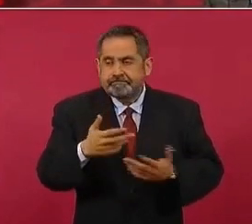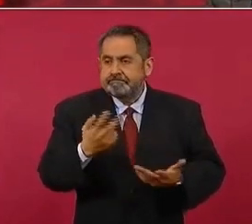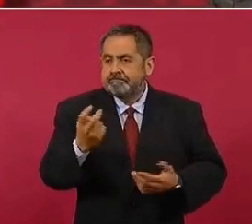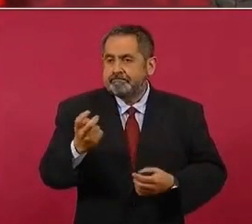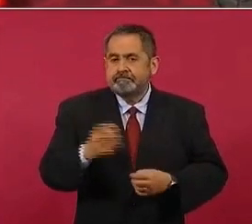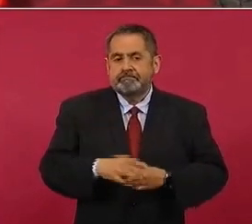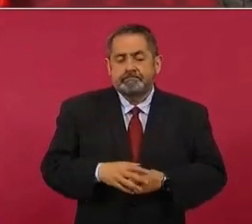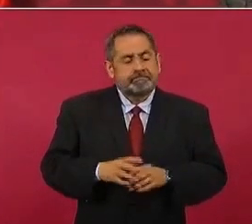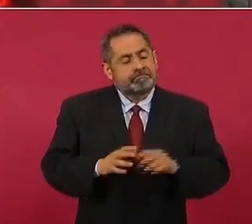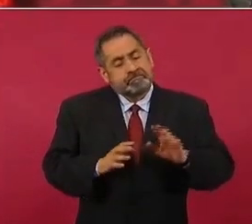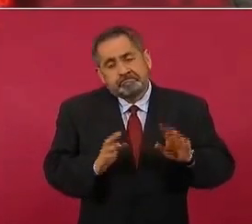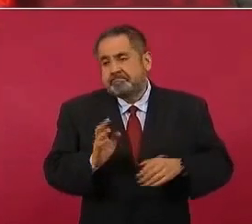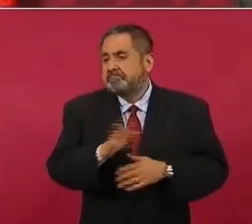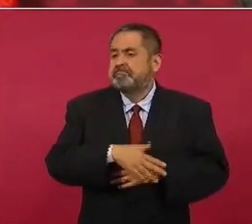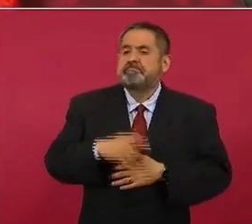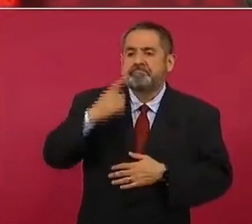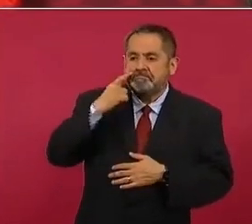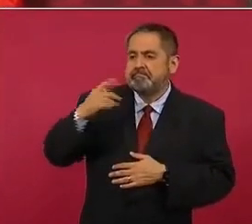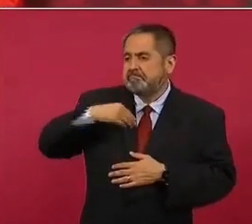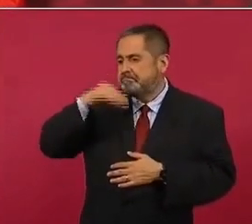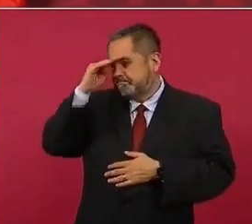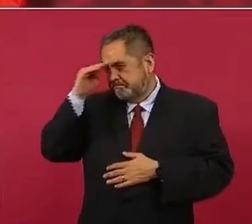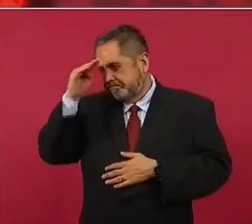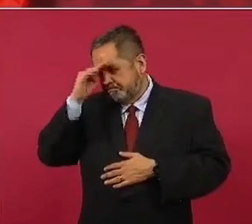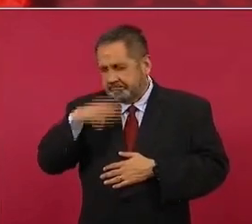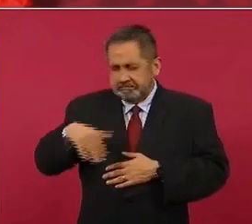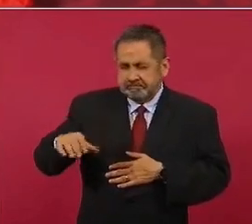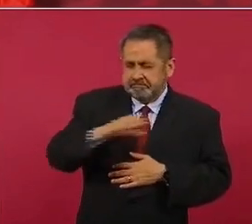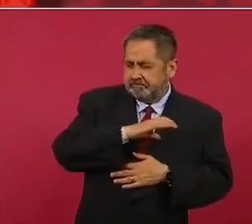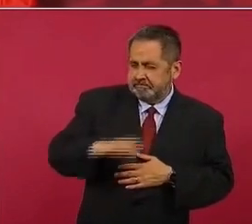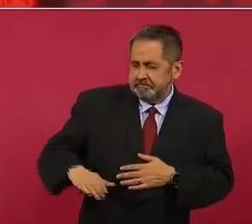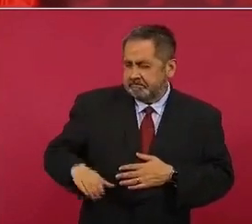y a buscar candidatos.